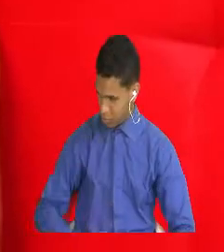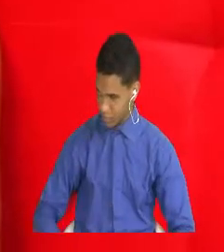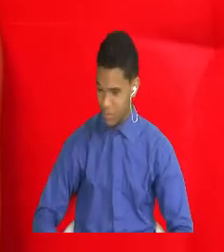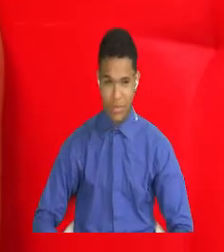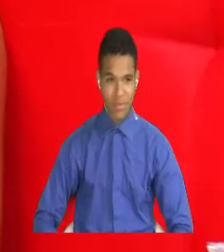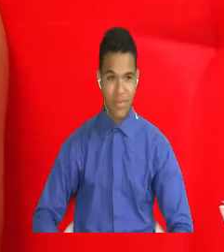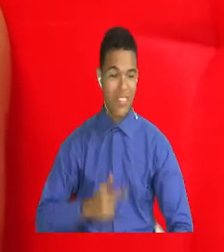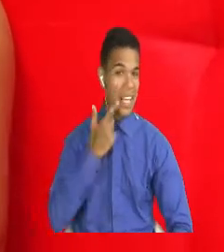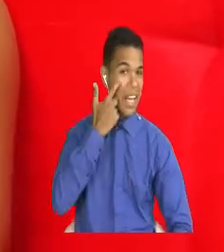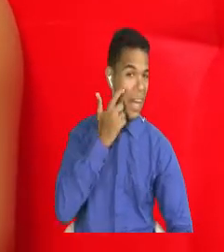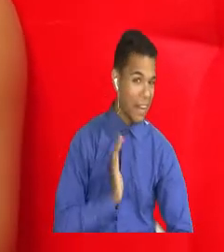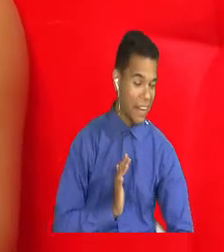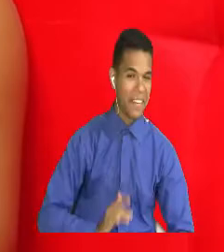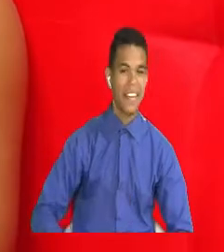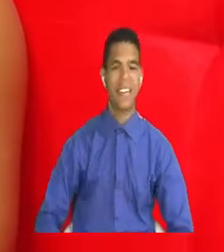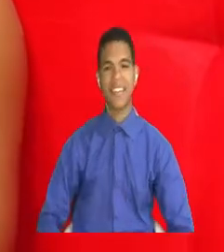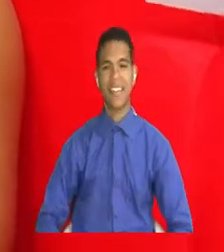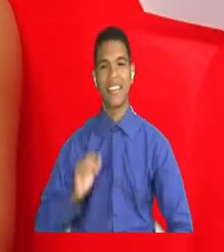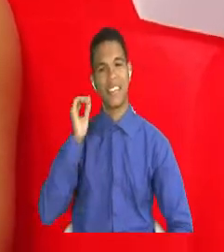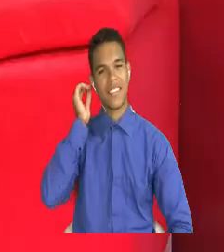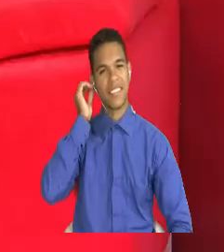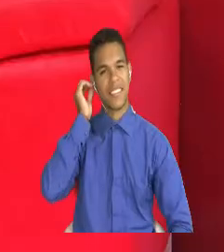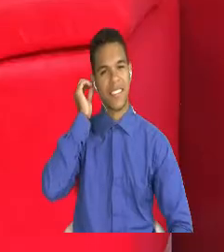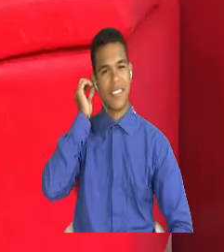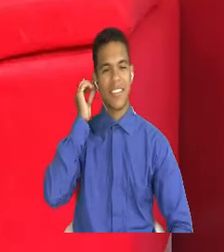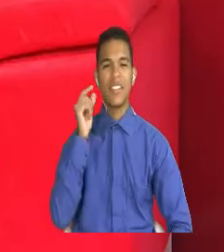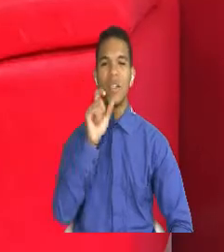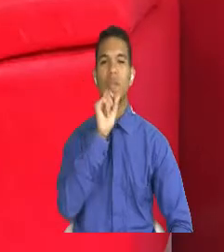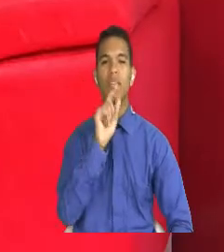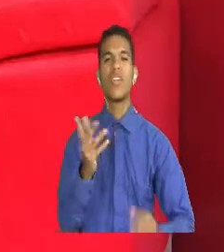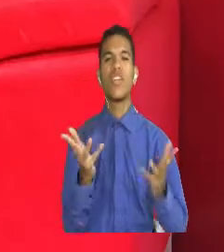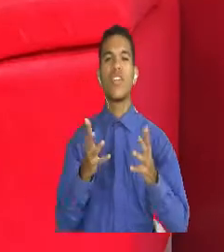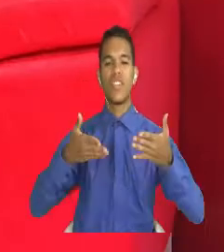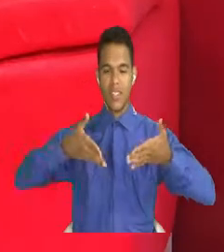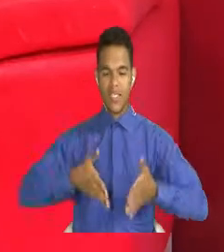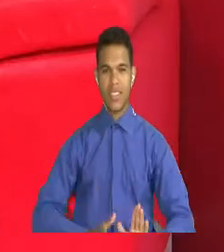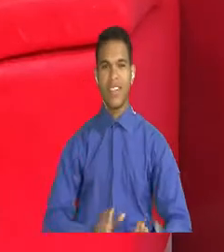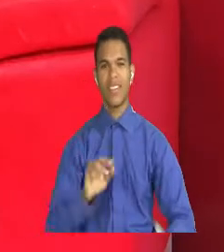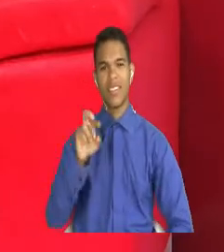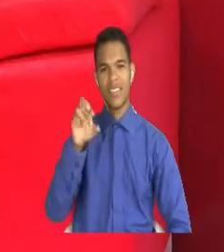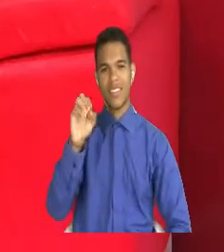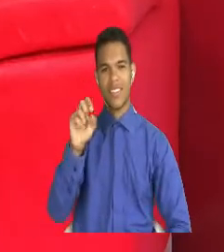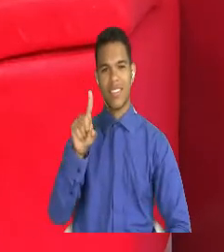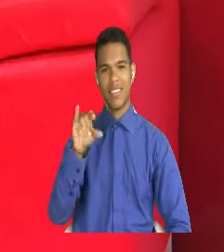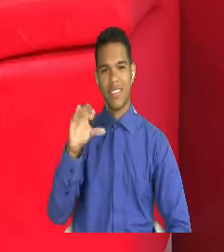Miremos a ver. Vamos a ver. La primera pregunta es, ¿dónde nació Policarpa Salavarrieta?